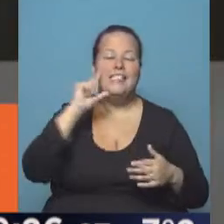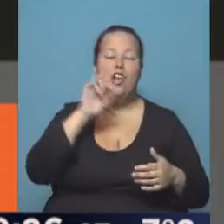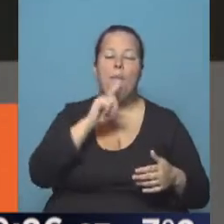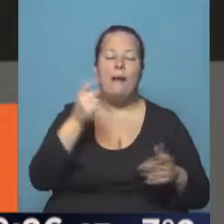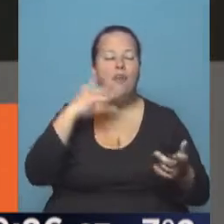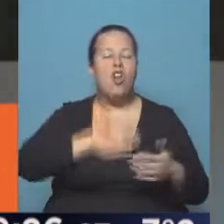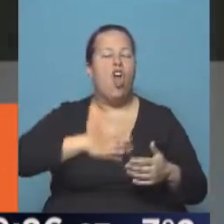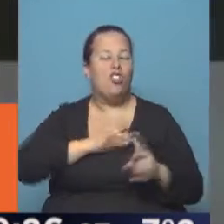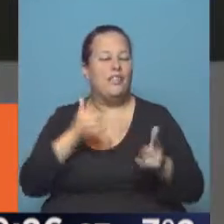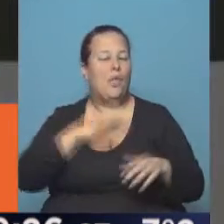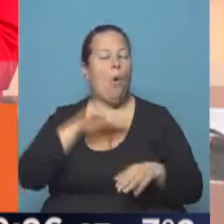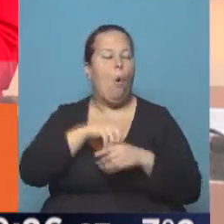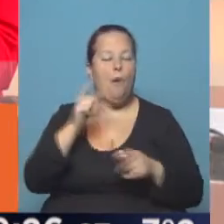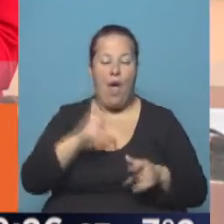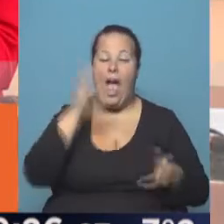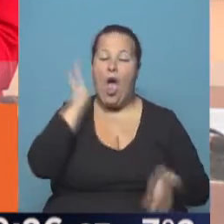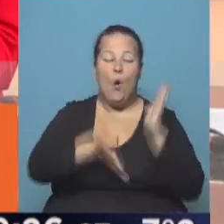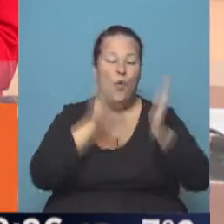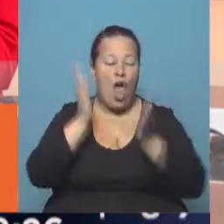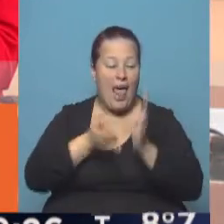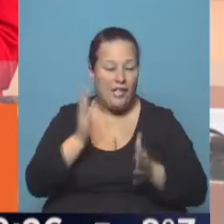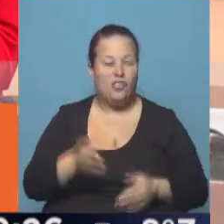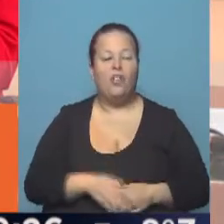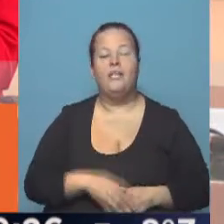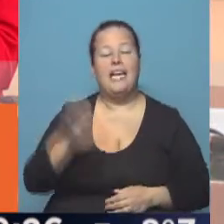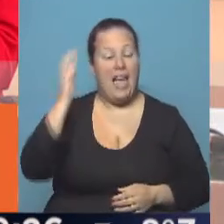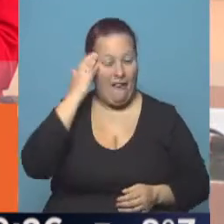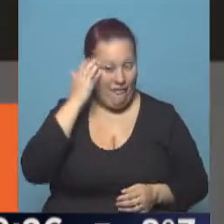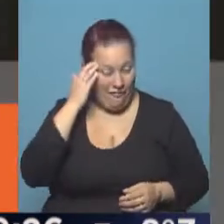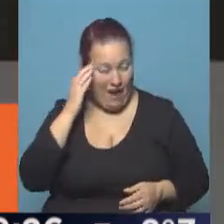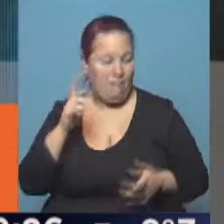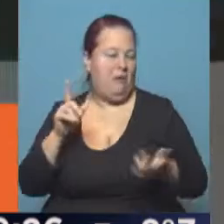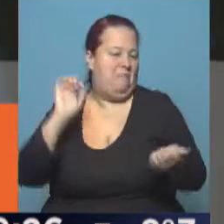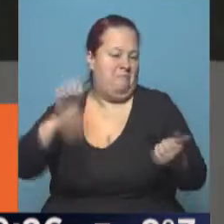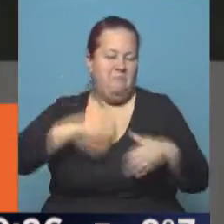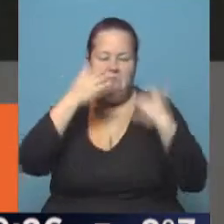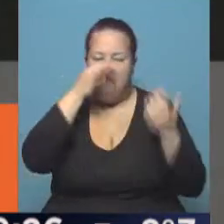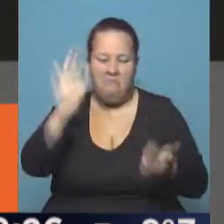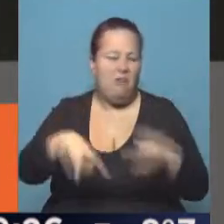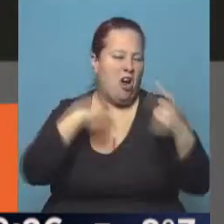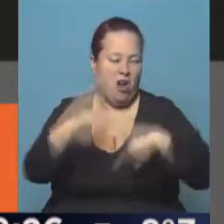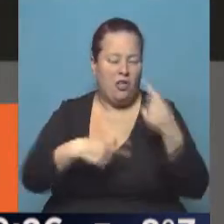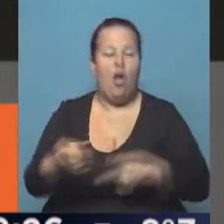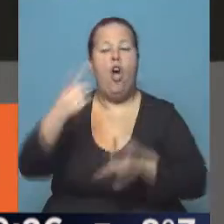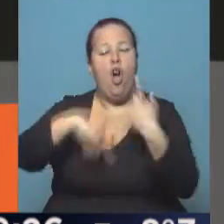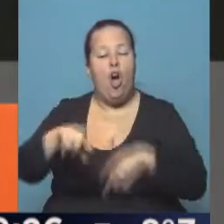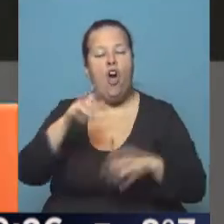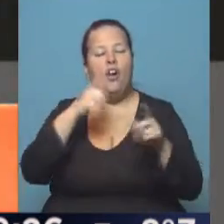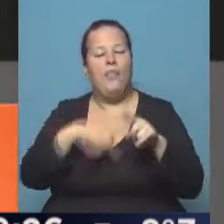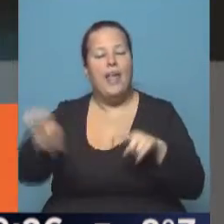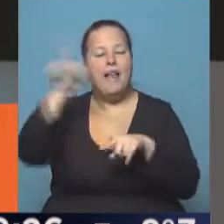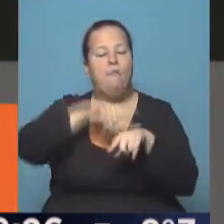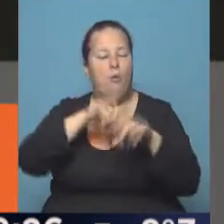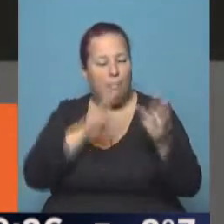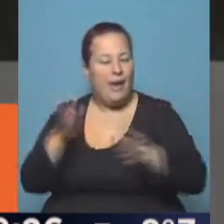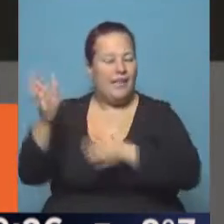tiene sentimiento de culpa. Los violentos son o psicópatas que no les importa y continúan, o cíclico. El